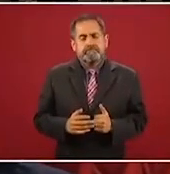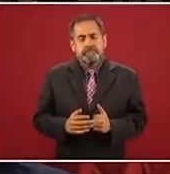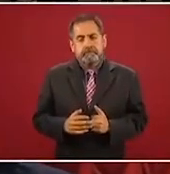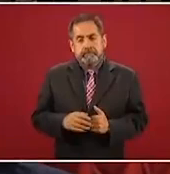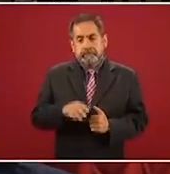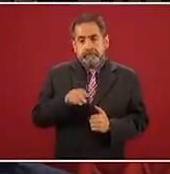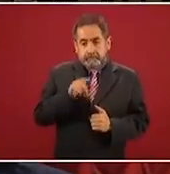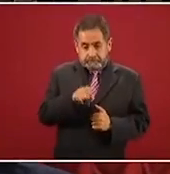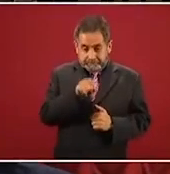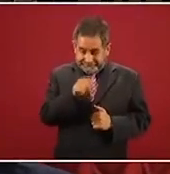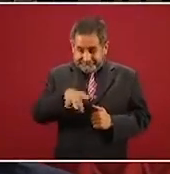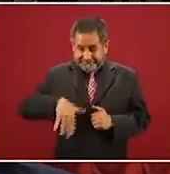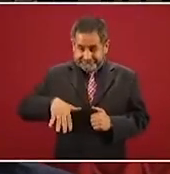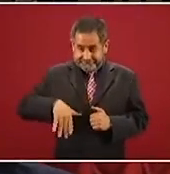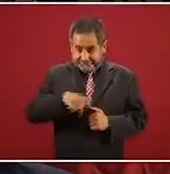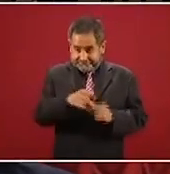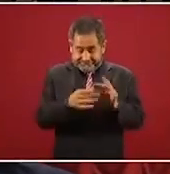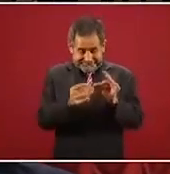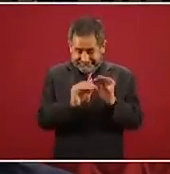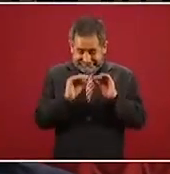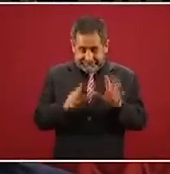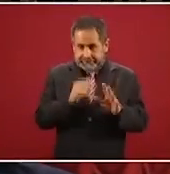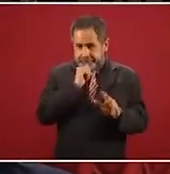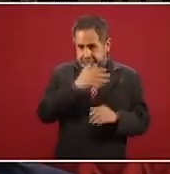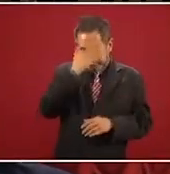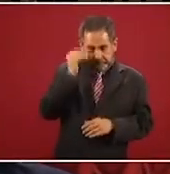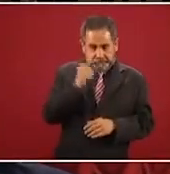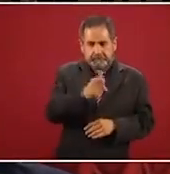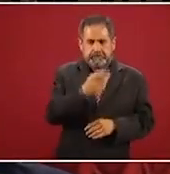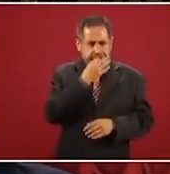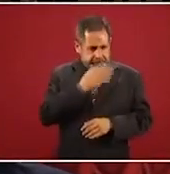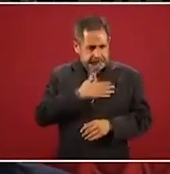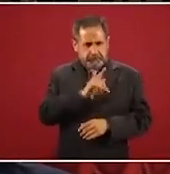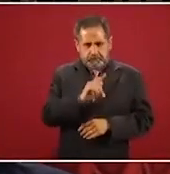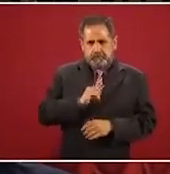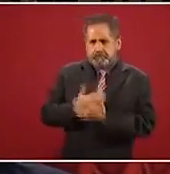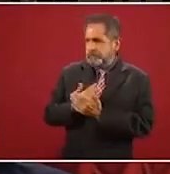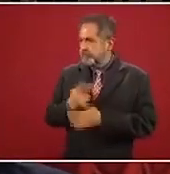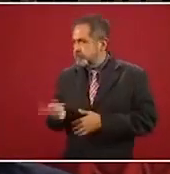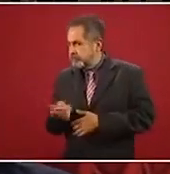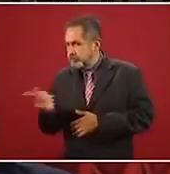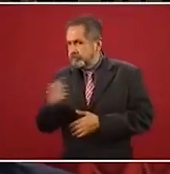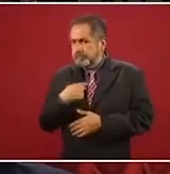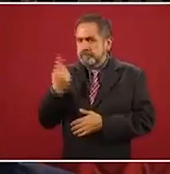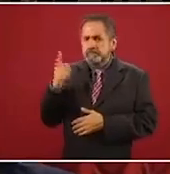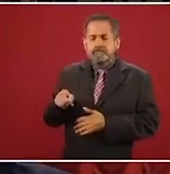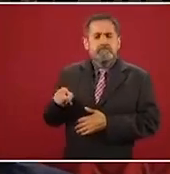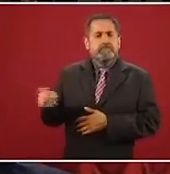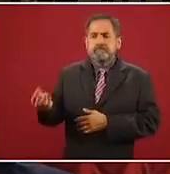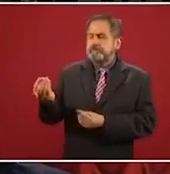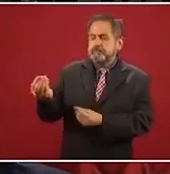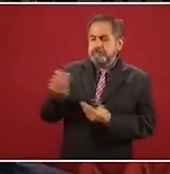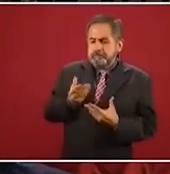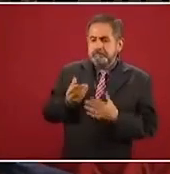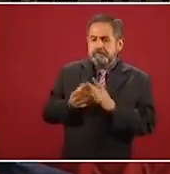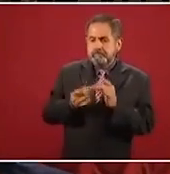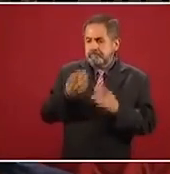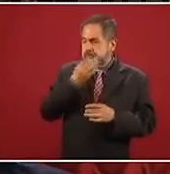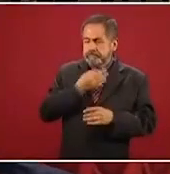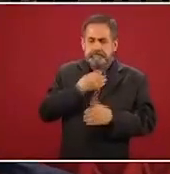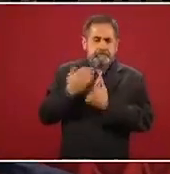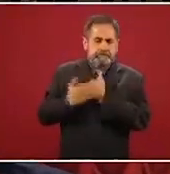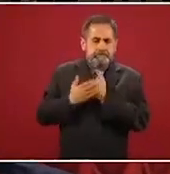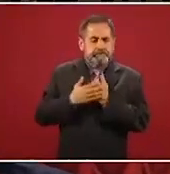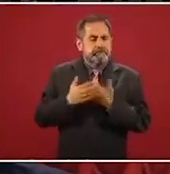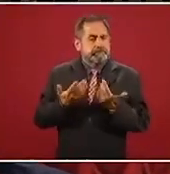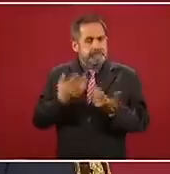el detalle no lo sé, pero si me da una oportunidad ahorita le giramos la instrucción ahí para que nos den